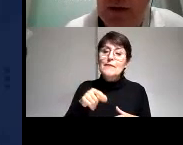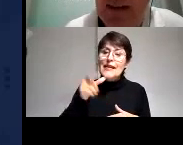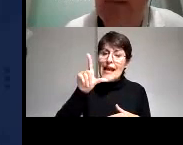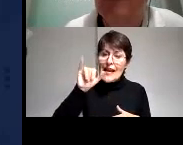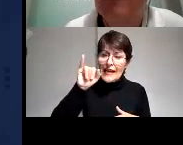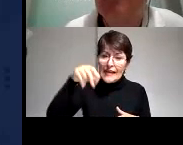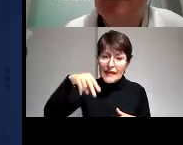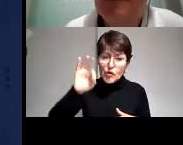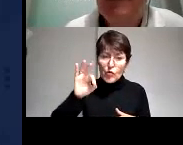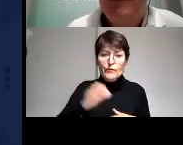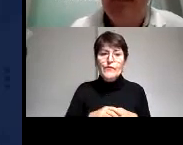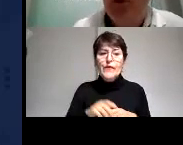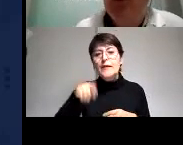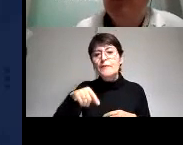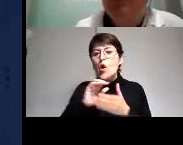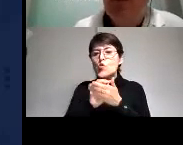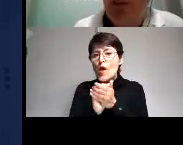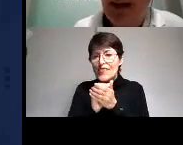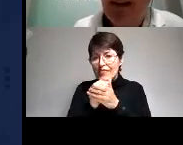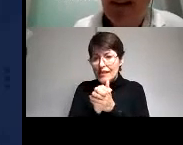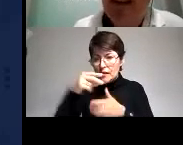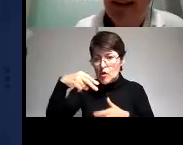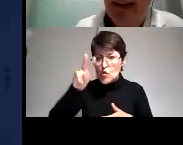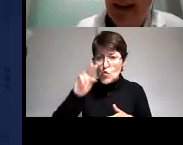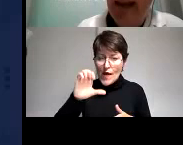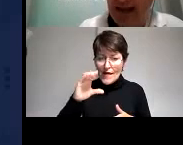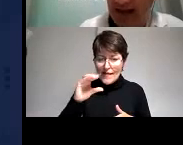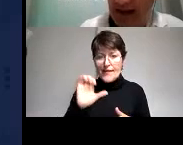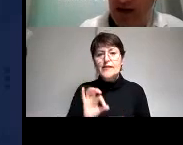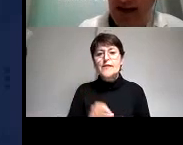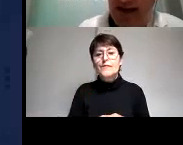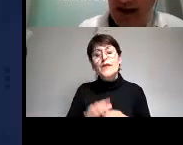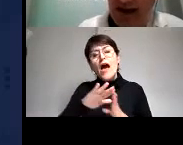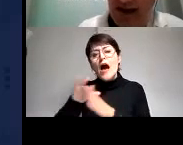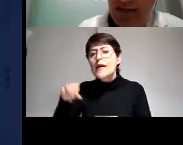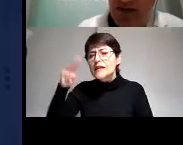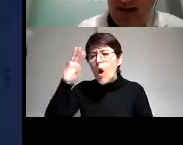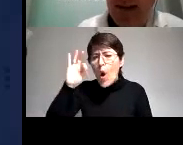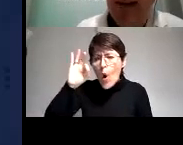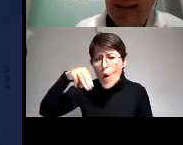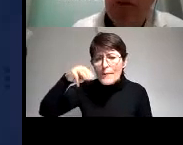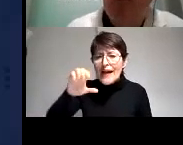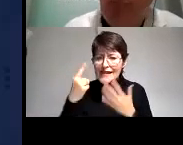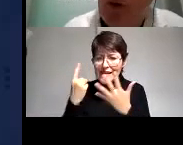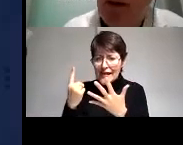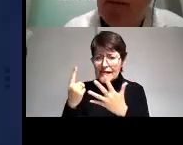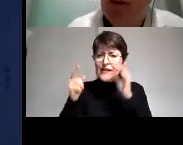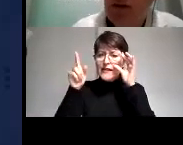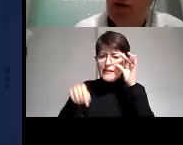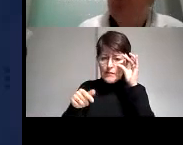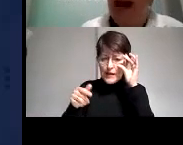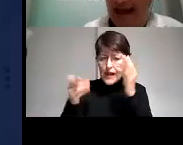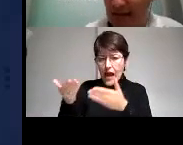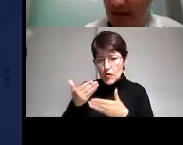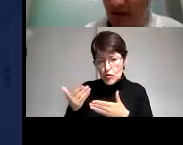nueces fundamentalmente. Y por otro lado tenemos los omega 6 que dan lugar a prostaglandinas tanto